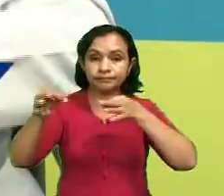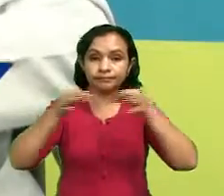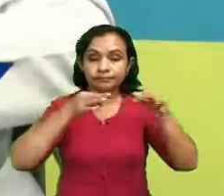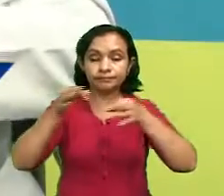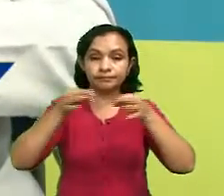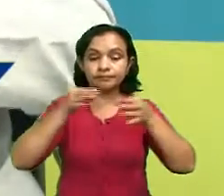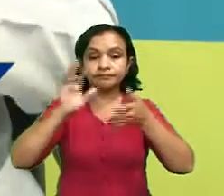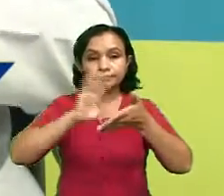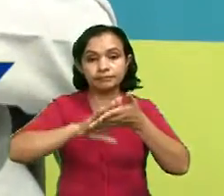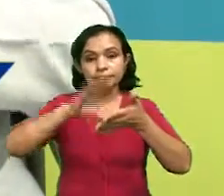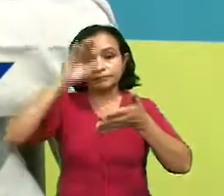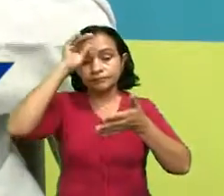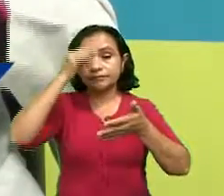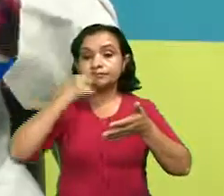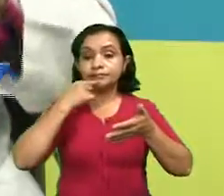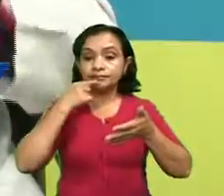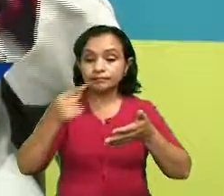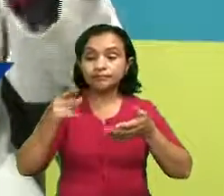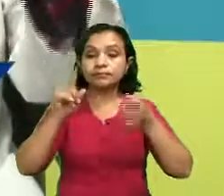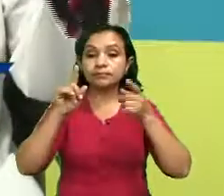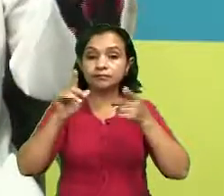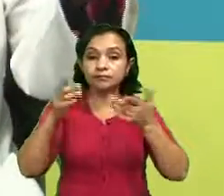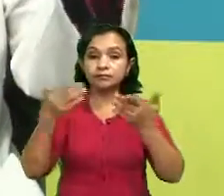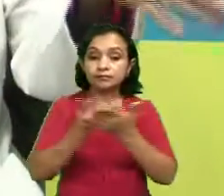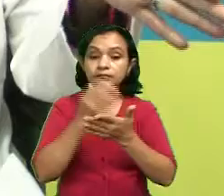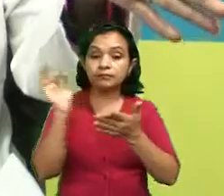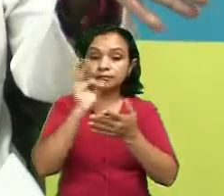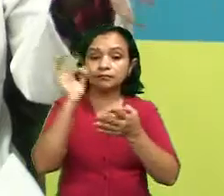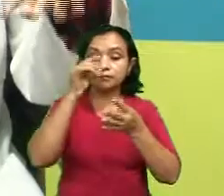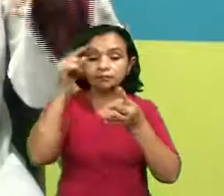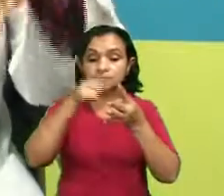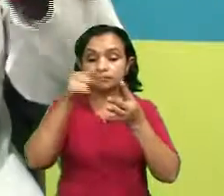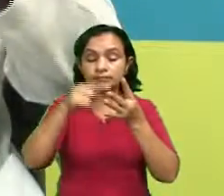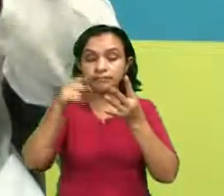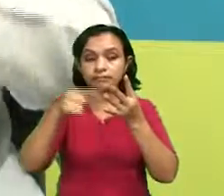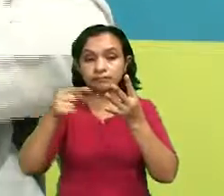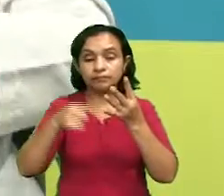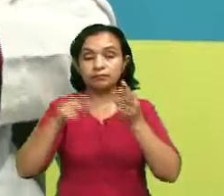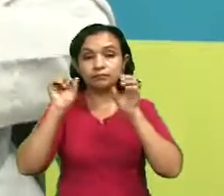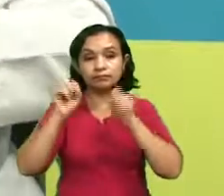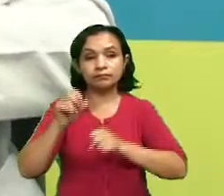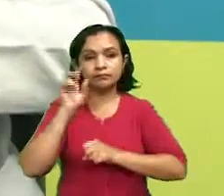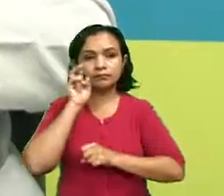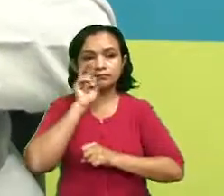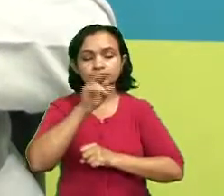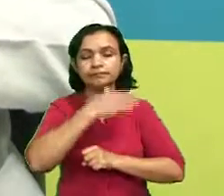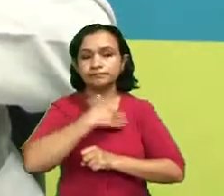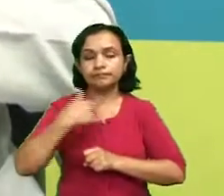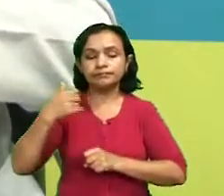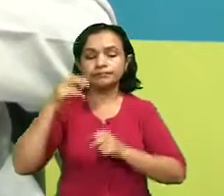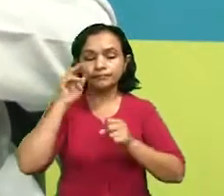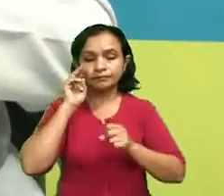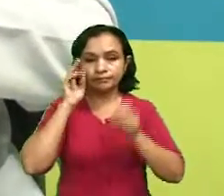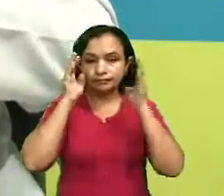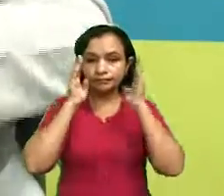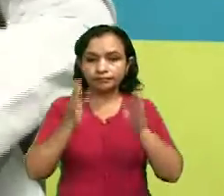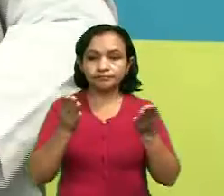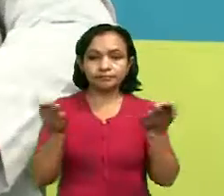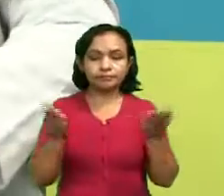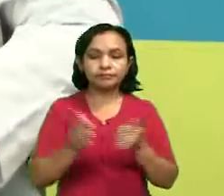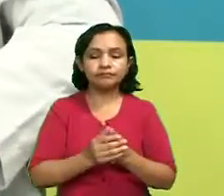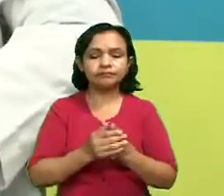la capacitación y decirnos, ahora están haciendo esto, esto y esto, para que nosotros podamos tener una mejor capacitación. Nos